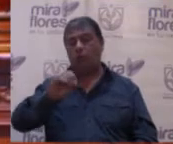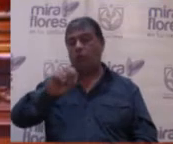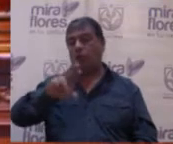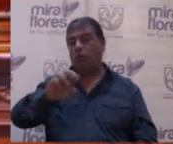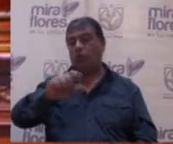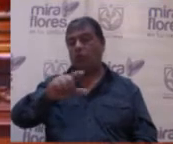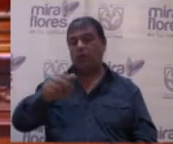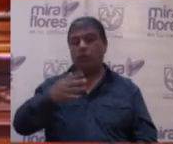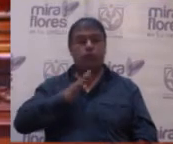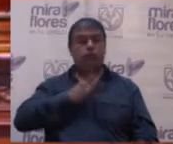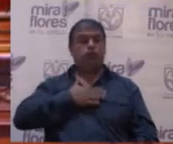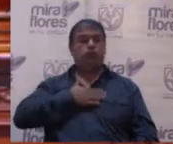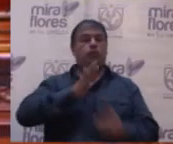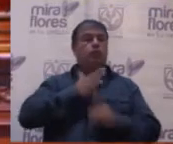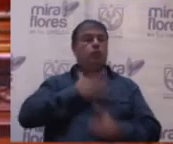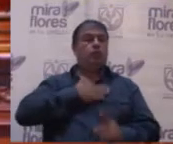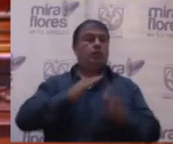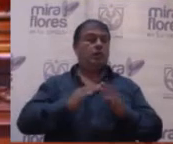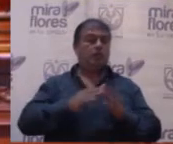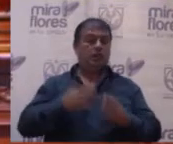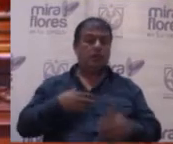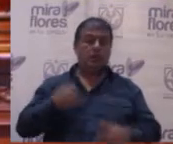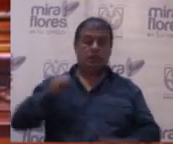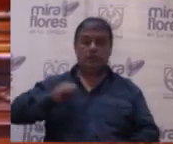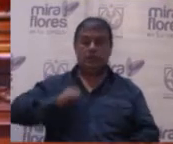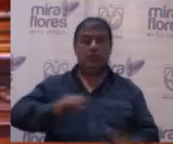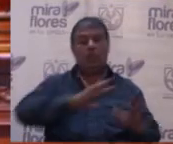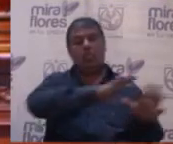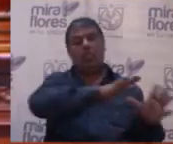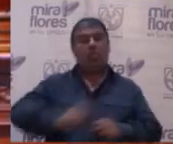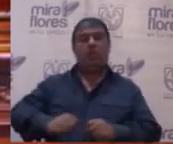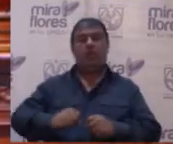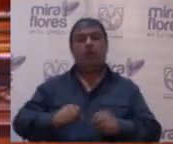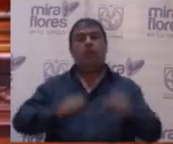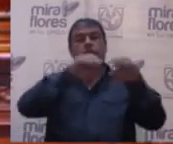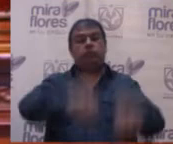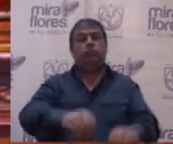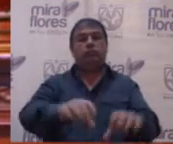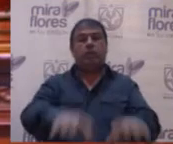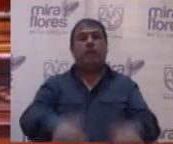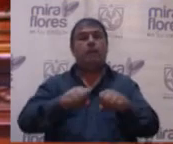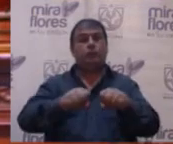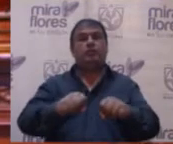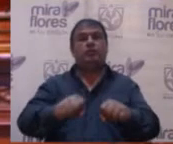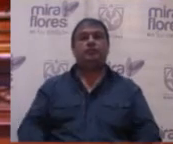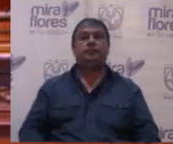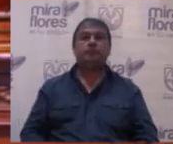titular de este inmueble y a la municipalidad se le despojó de la posesión.